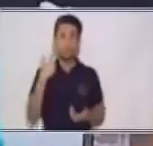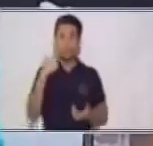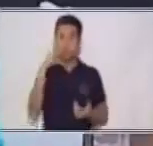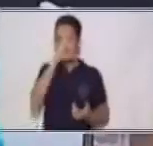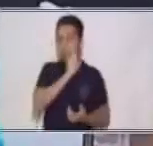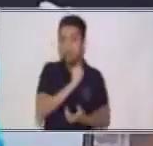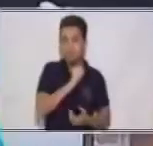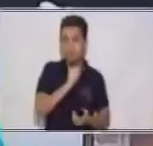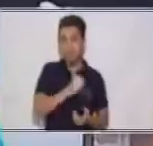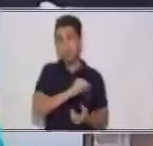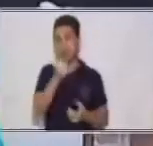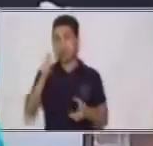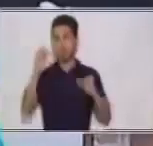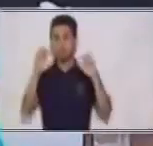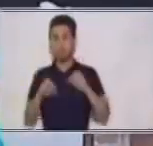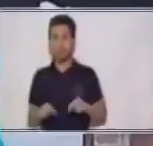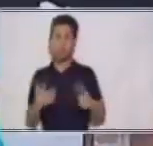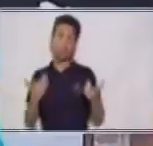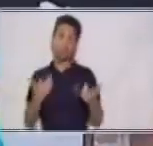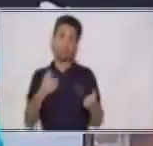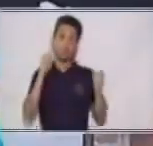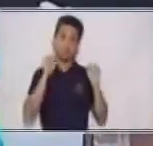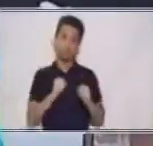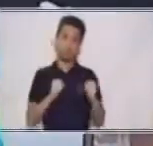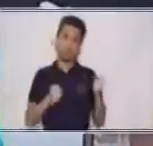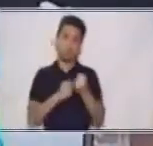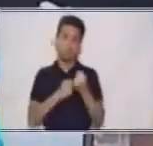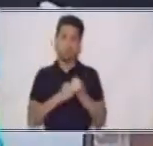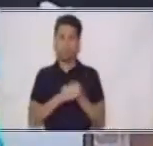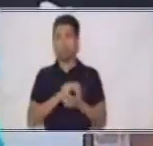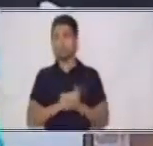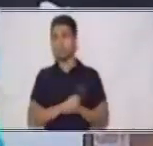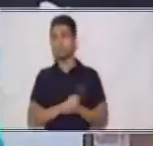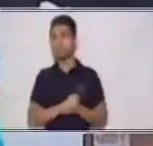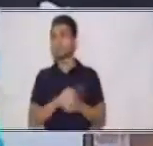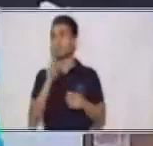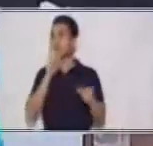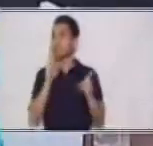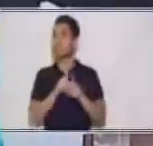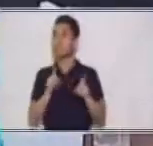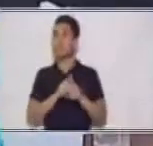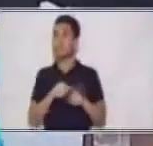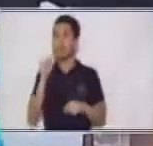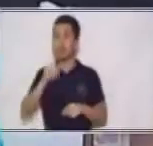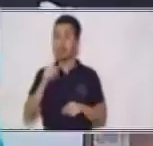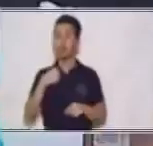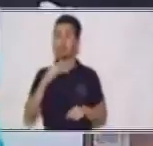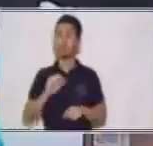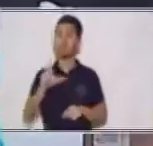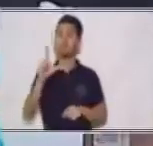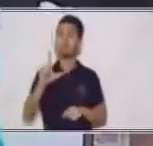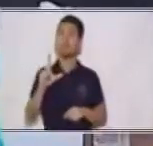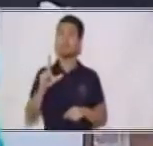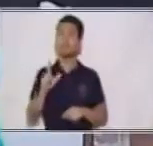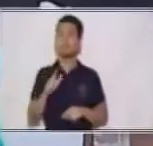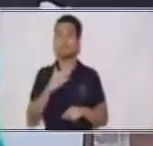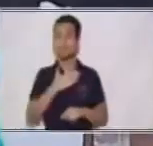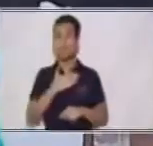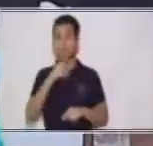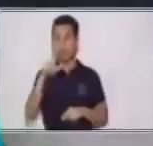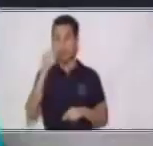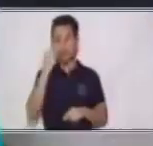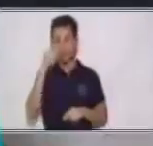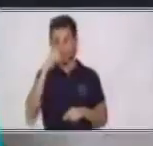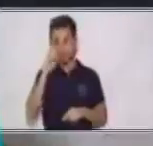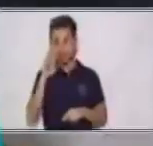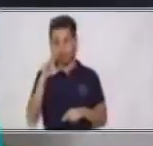o otras personas que están con ustedes tampoco las conozcan. Pero también dentro de estas tradiciones literarias podemos